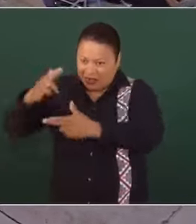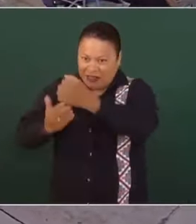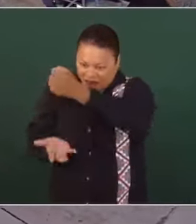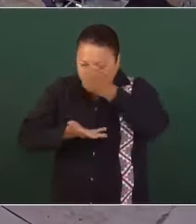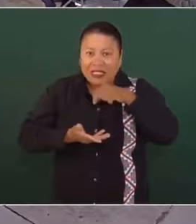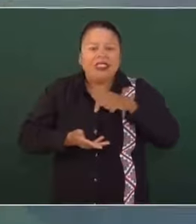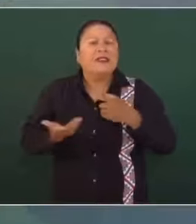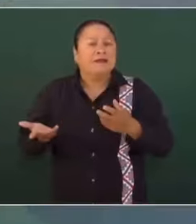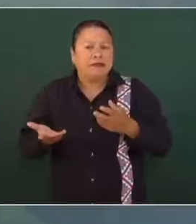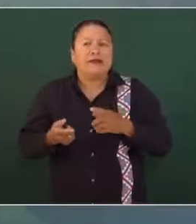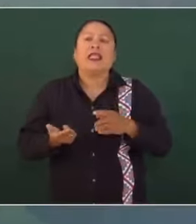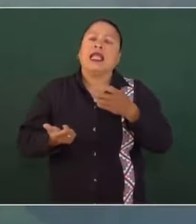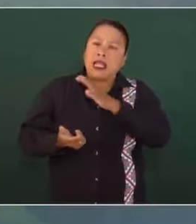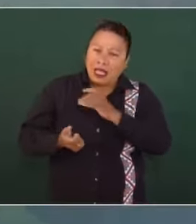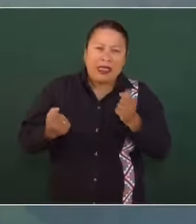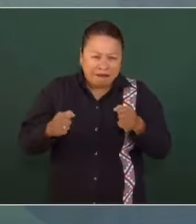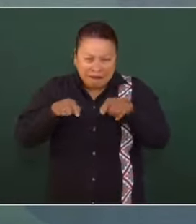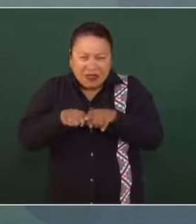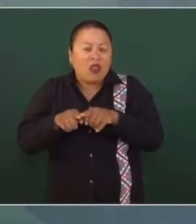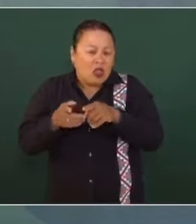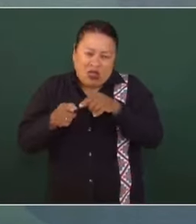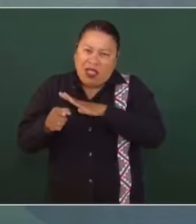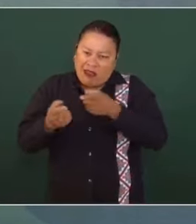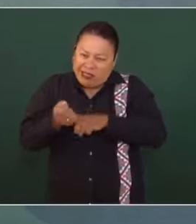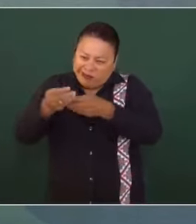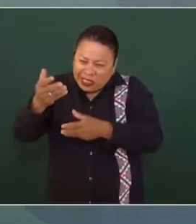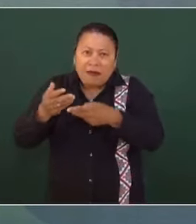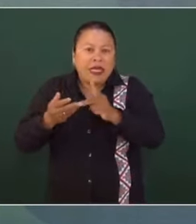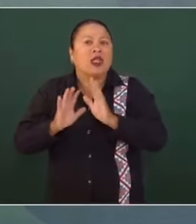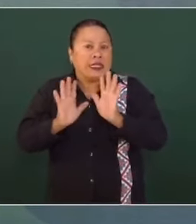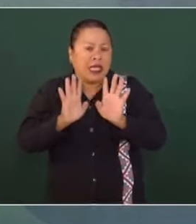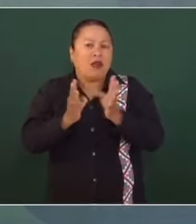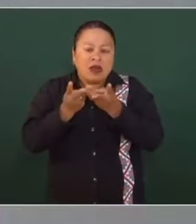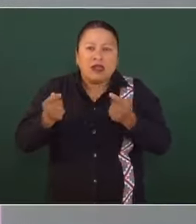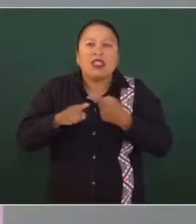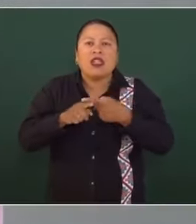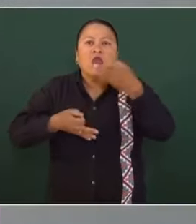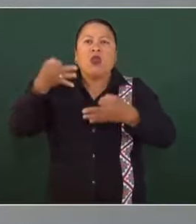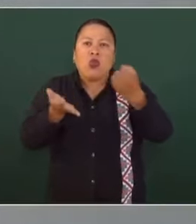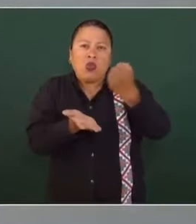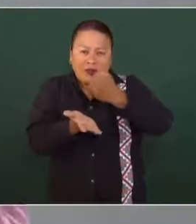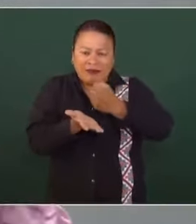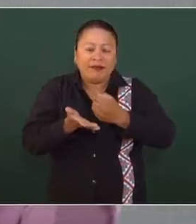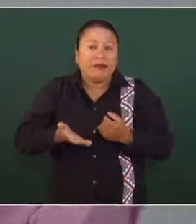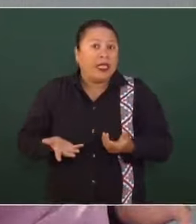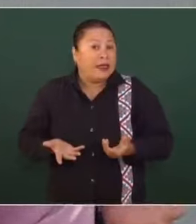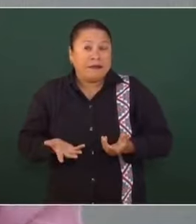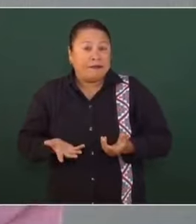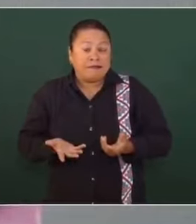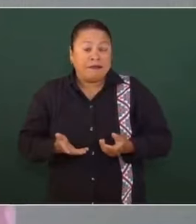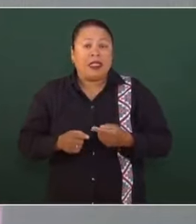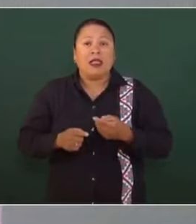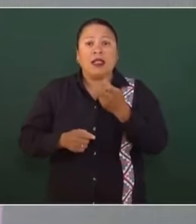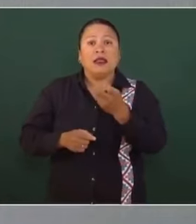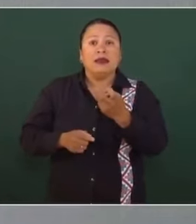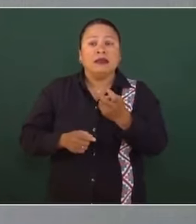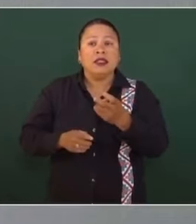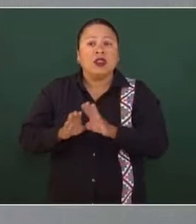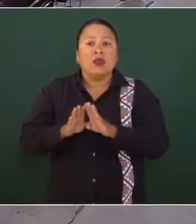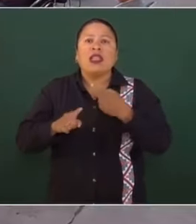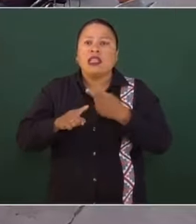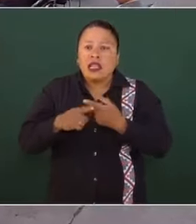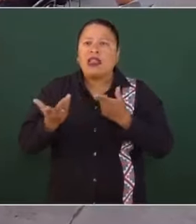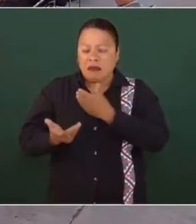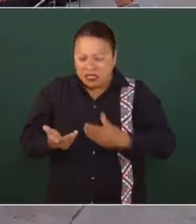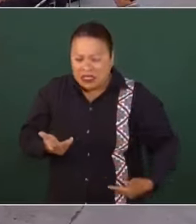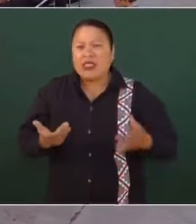propiedad tiene que ver con el mismo caso, pero está resuelto por un juez. No es el Poder Ejecutivo